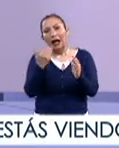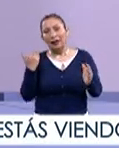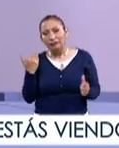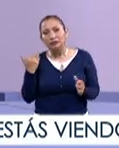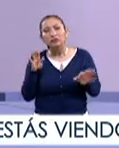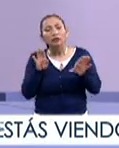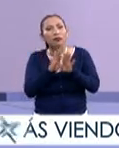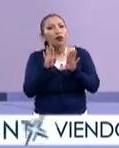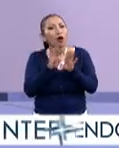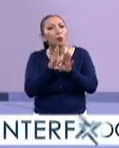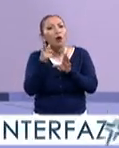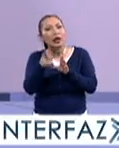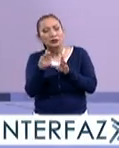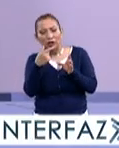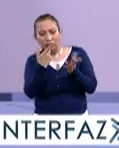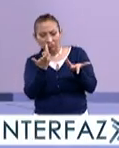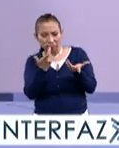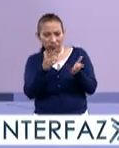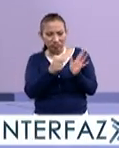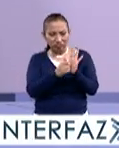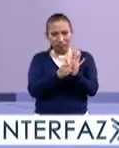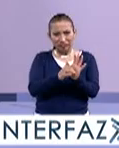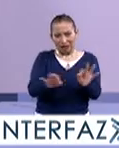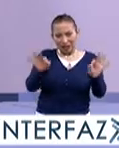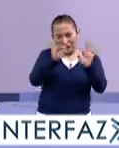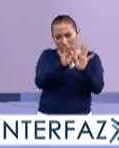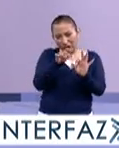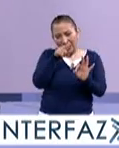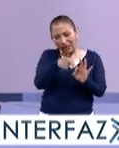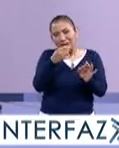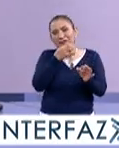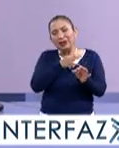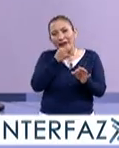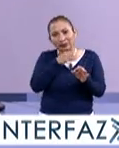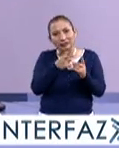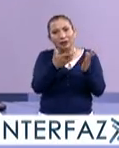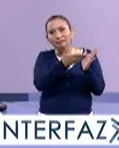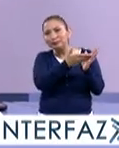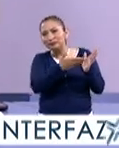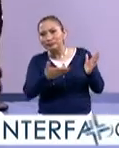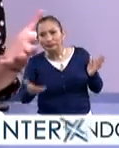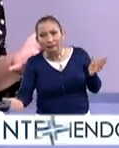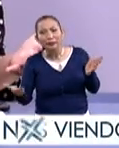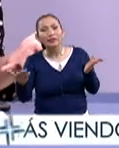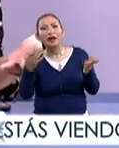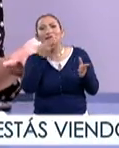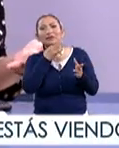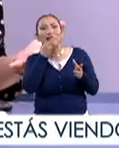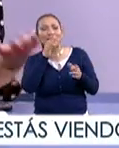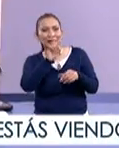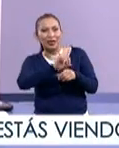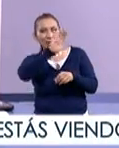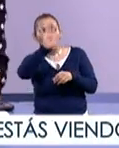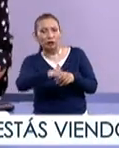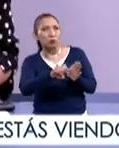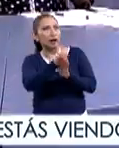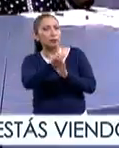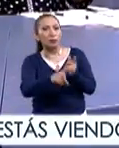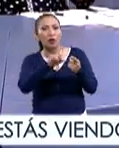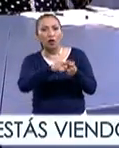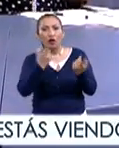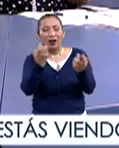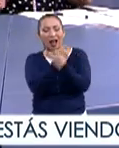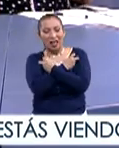de cómo es que estos íconos que ahora celebramos tanto durante las fiestas de muertos, como son